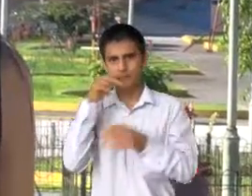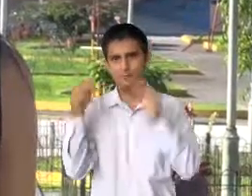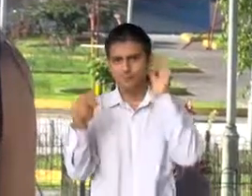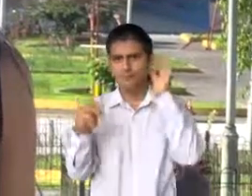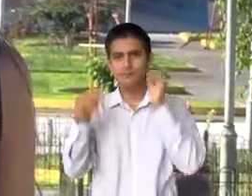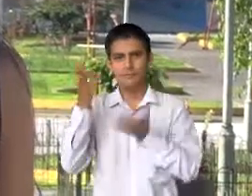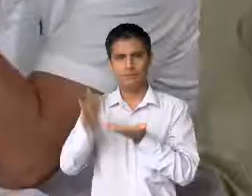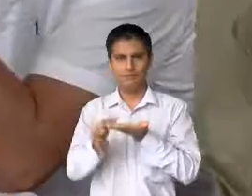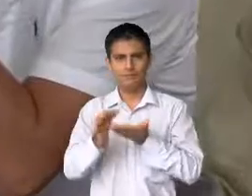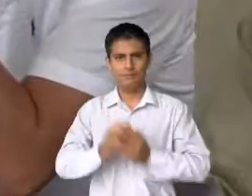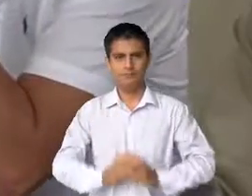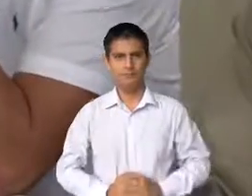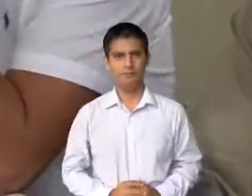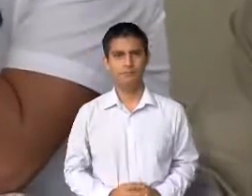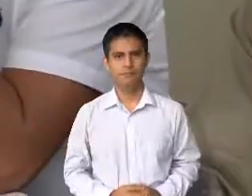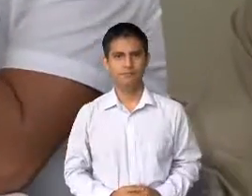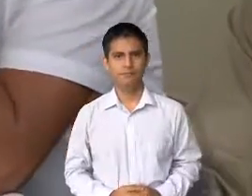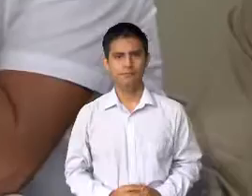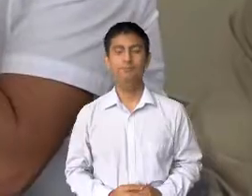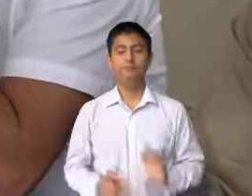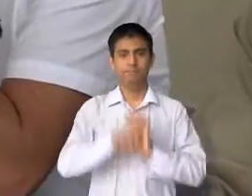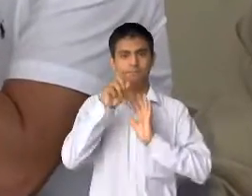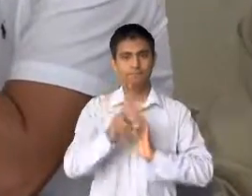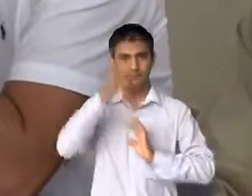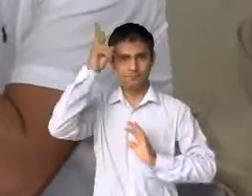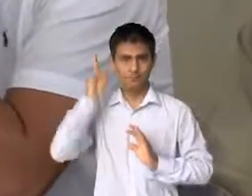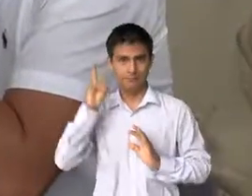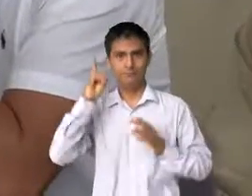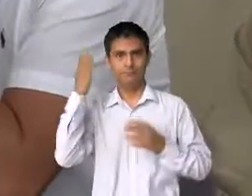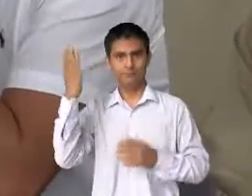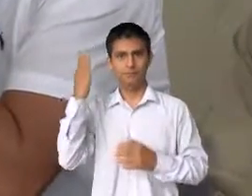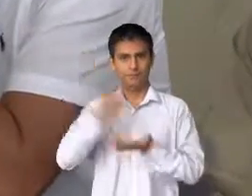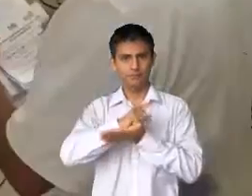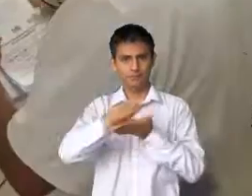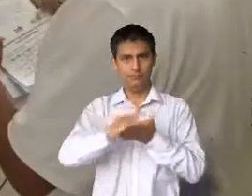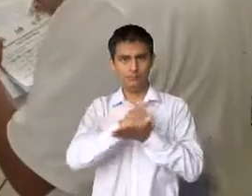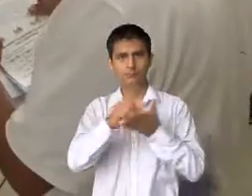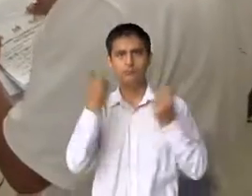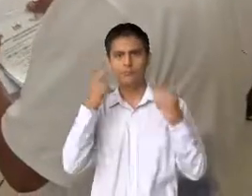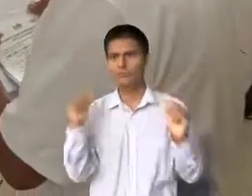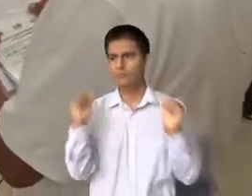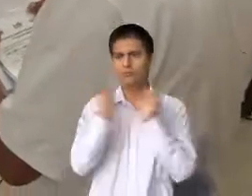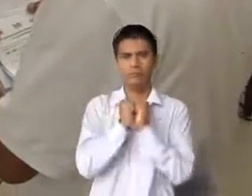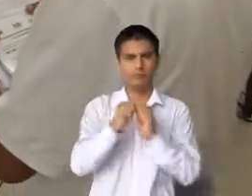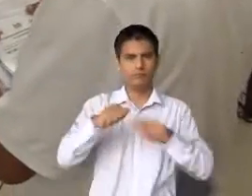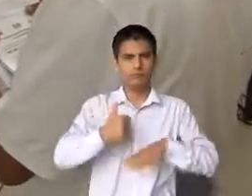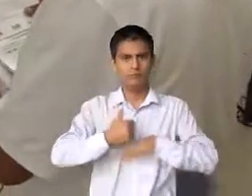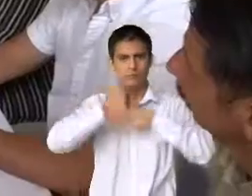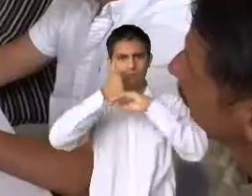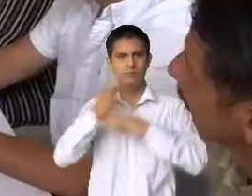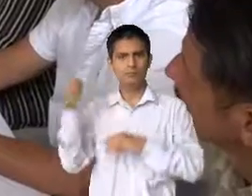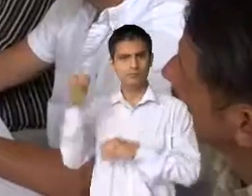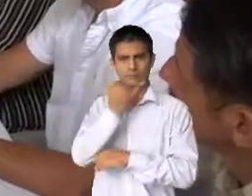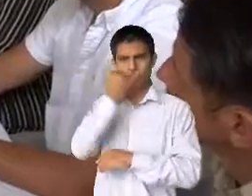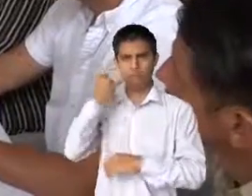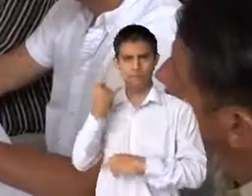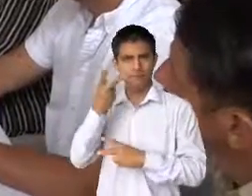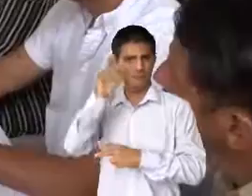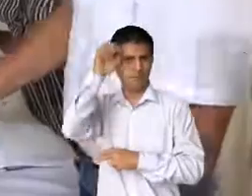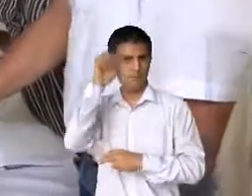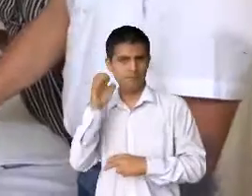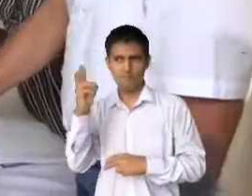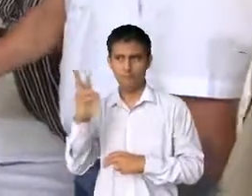concejalas del cantón. El abogado Vinicio Vega, alcalde de Lago Agrio, junto a los señores concejales Javier Pazminio y Esther